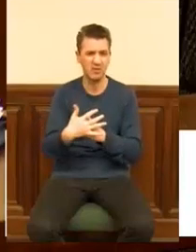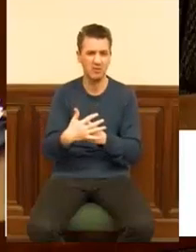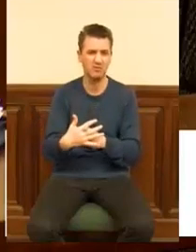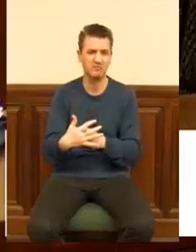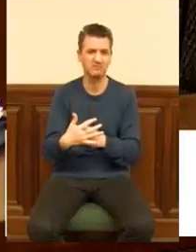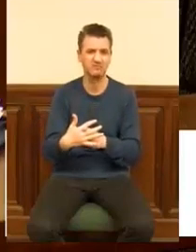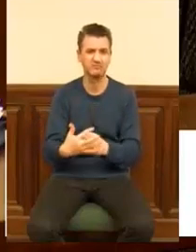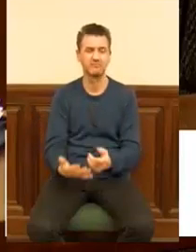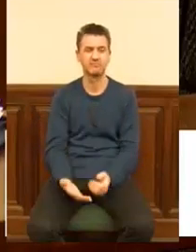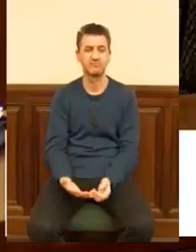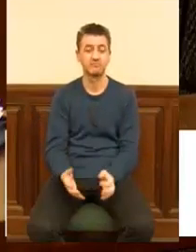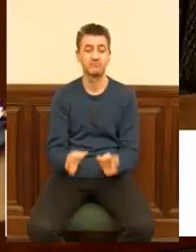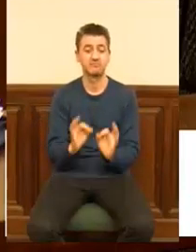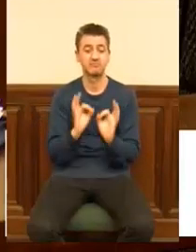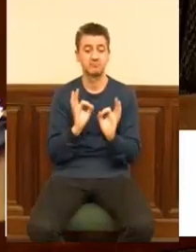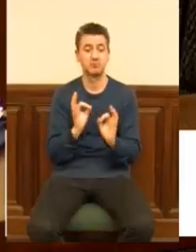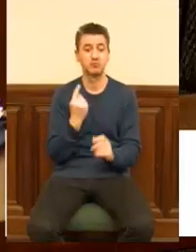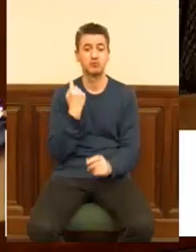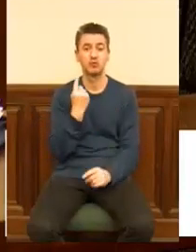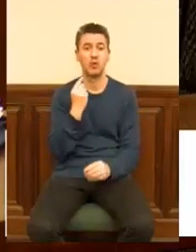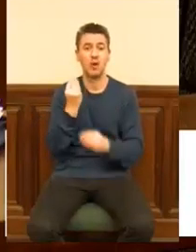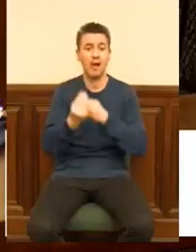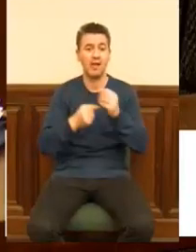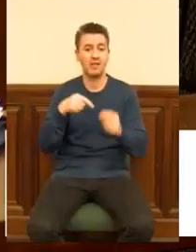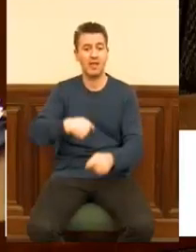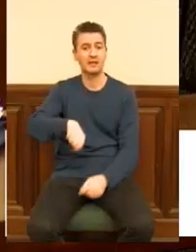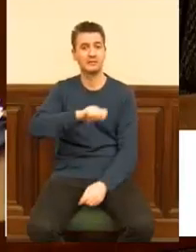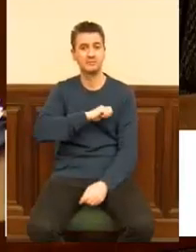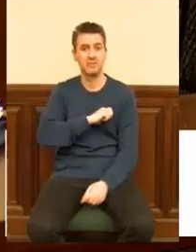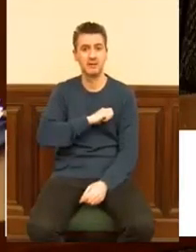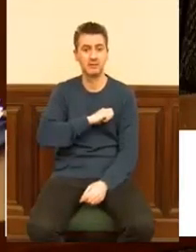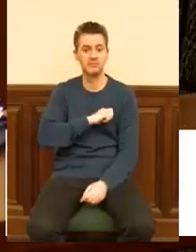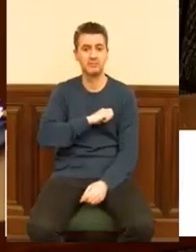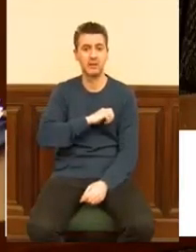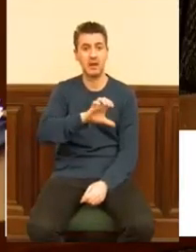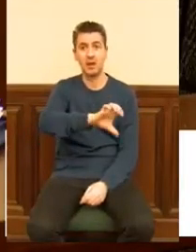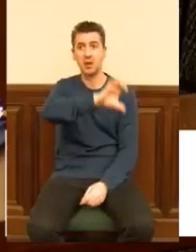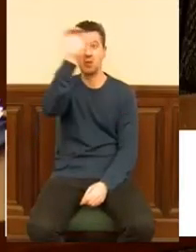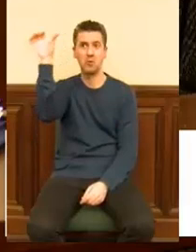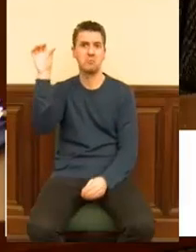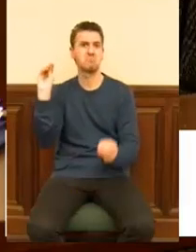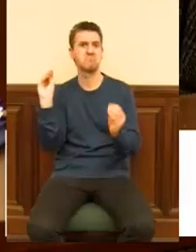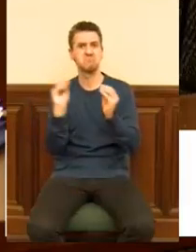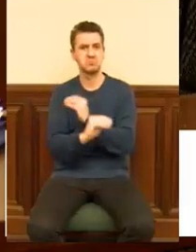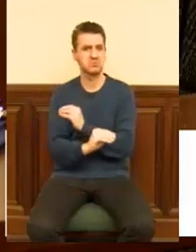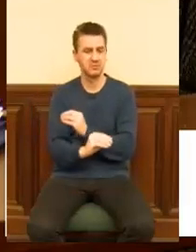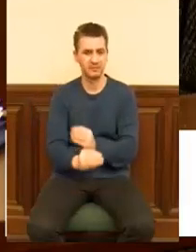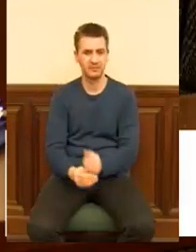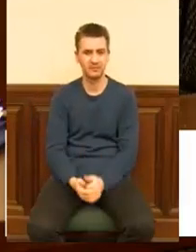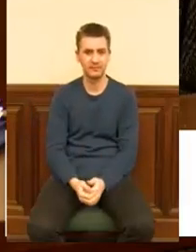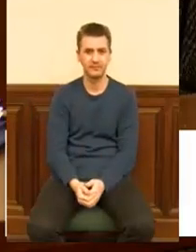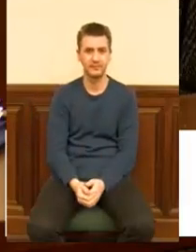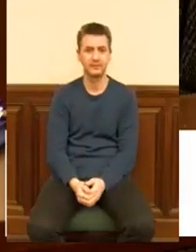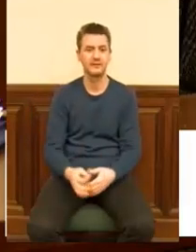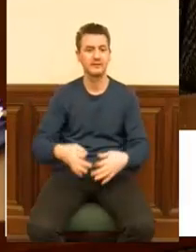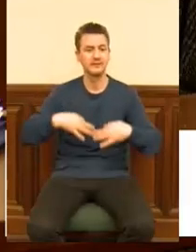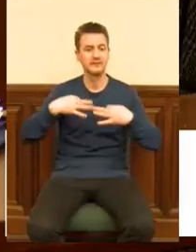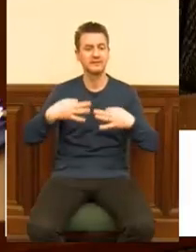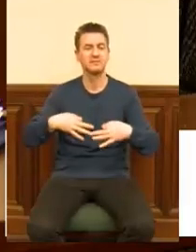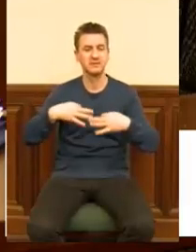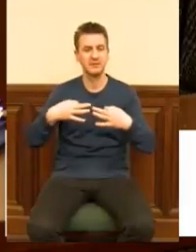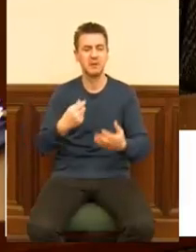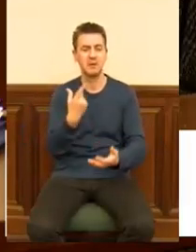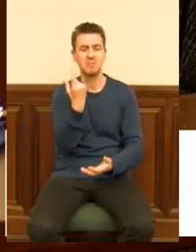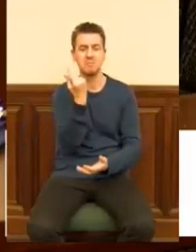autóctono, nativo de nuestro país, que no se ajusta a los cánones europeos y por el cual se aplica siempre el precio de